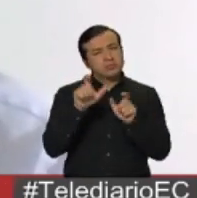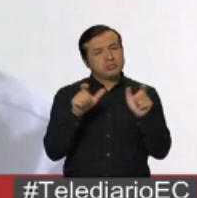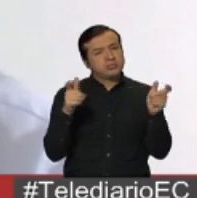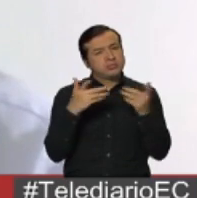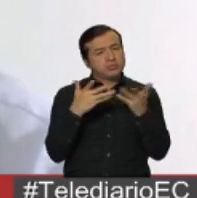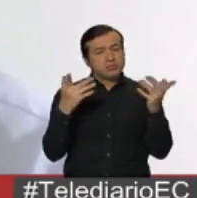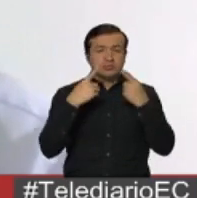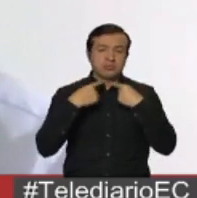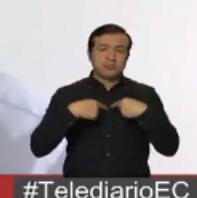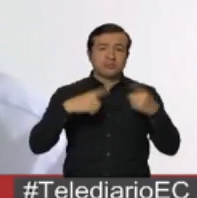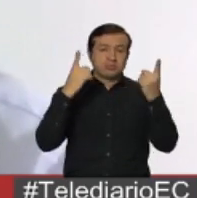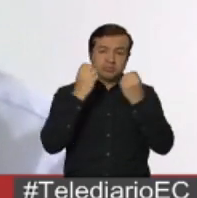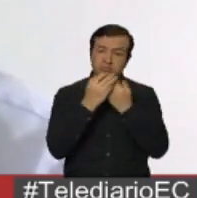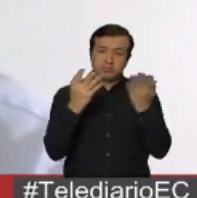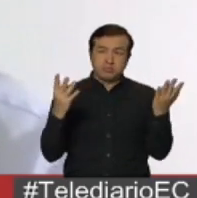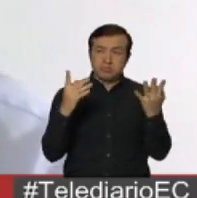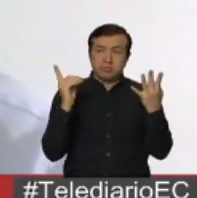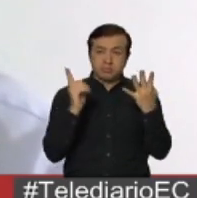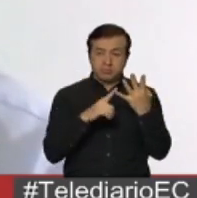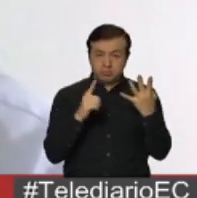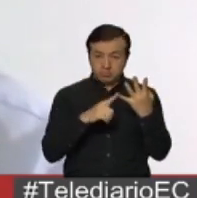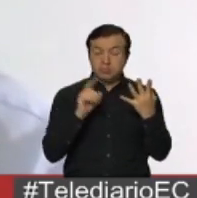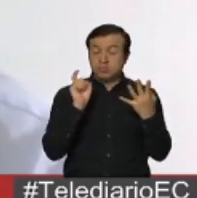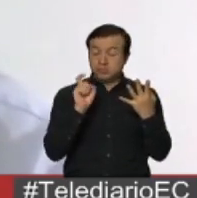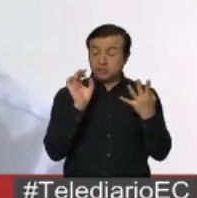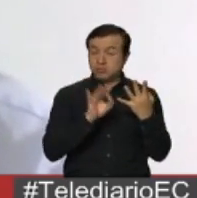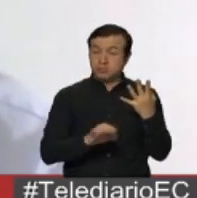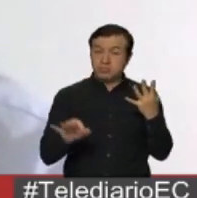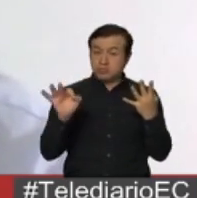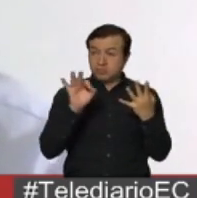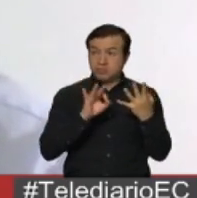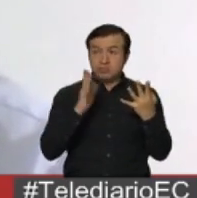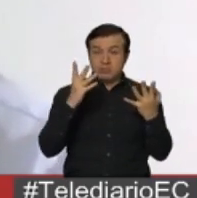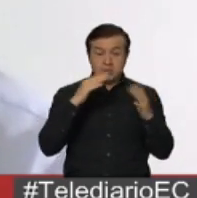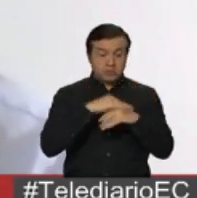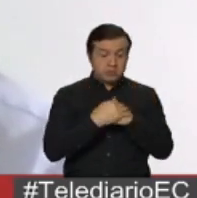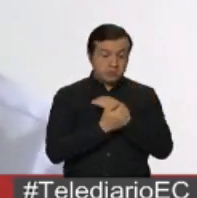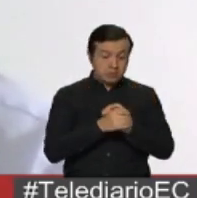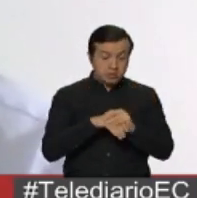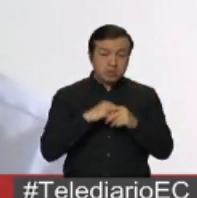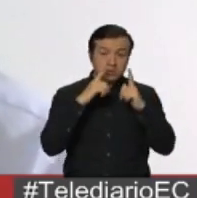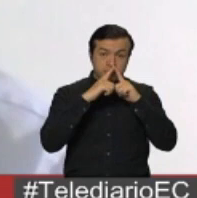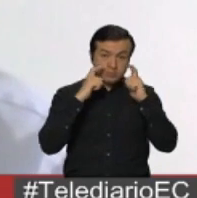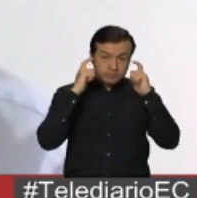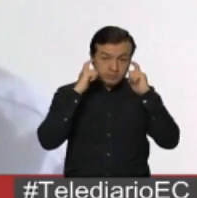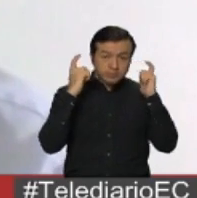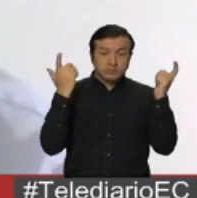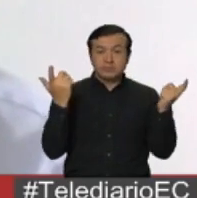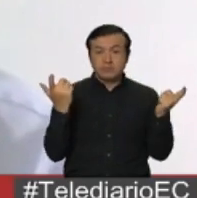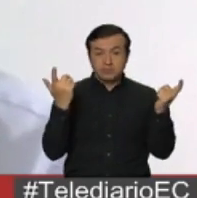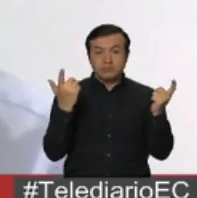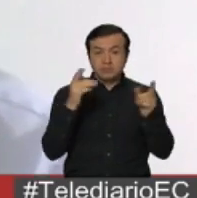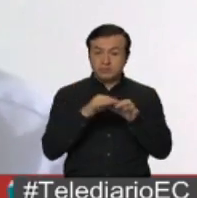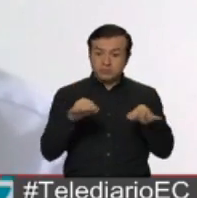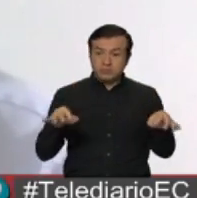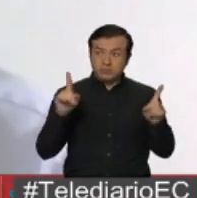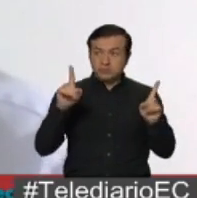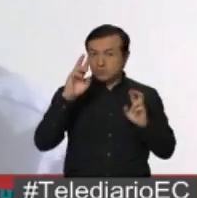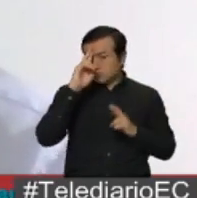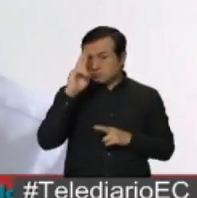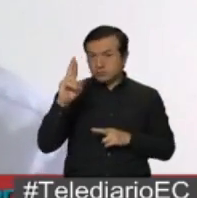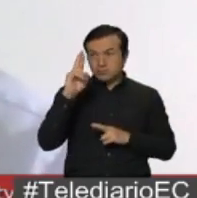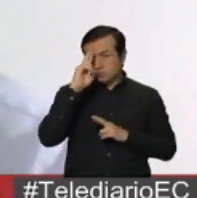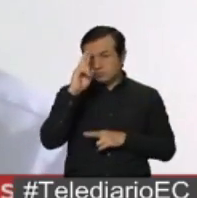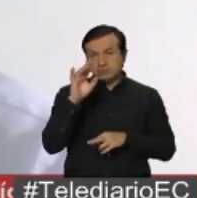a difundir este cuarto punto es decir lavado de manos mascarilla distanciamiento y el